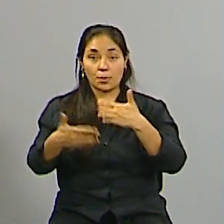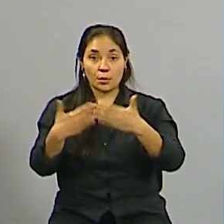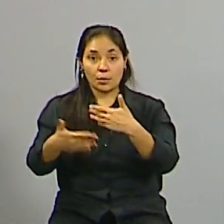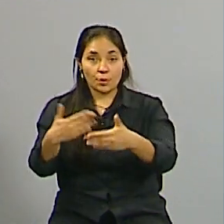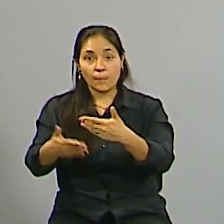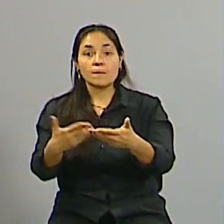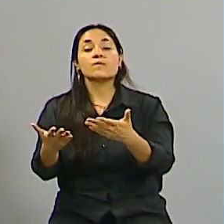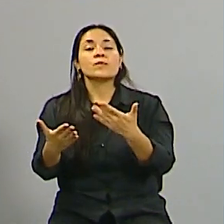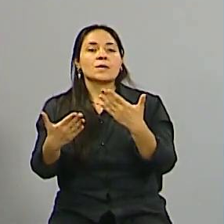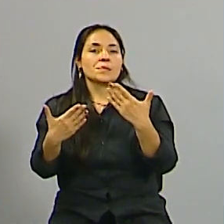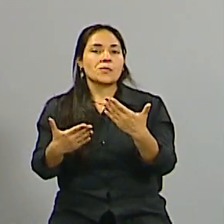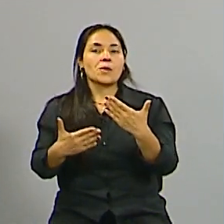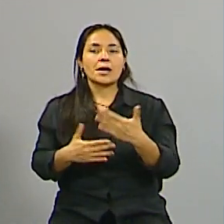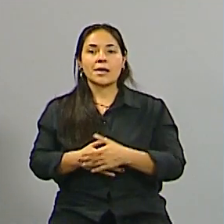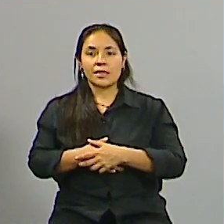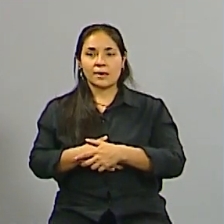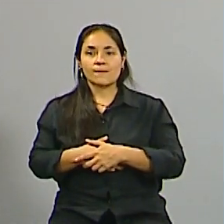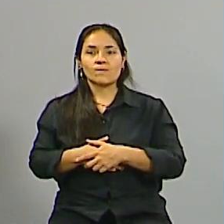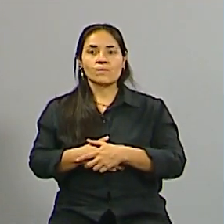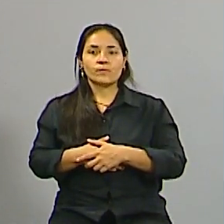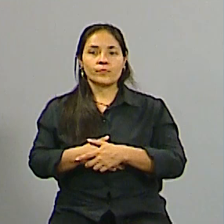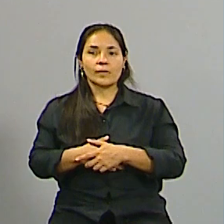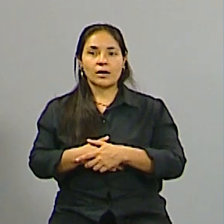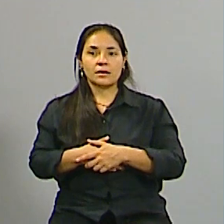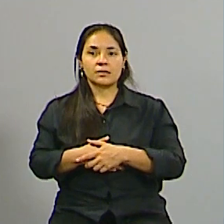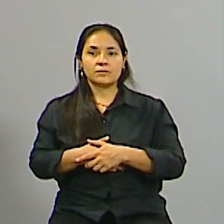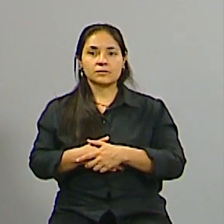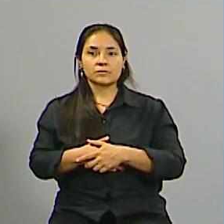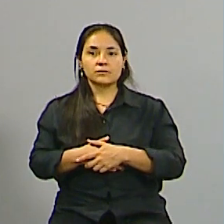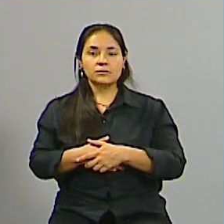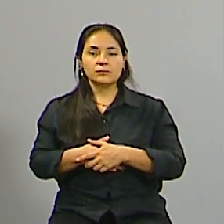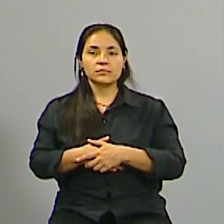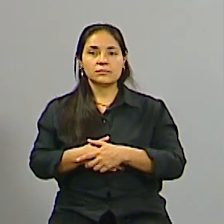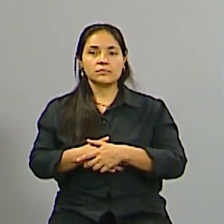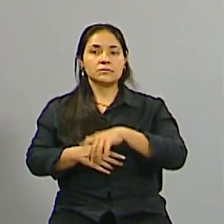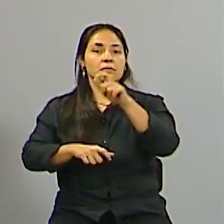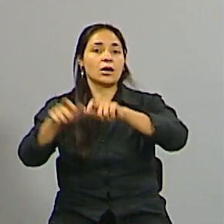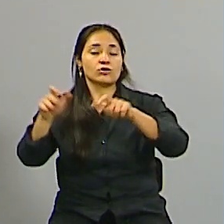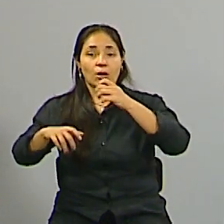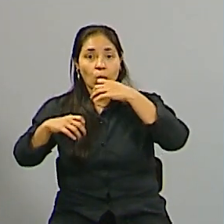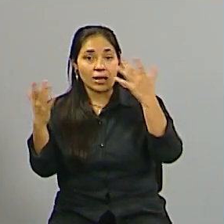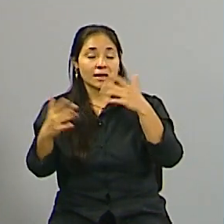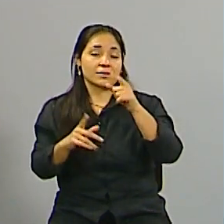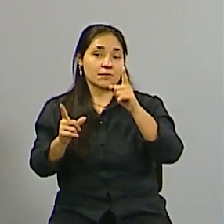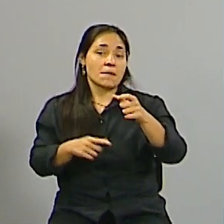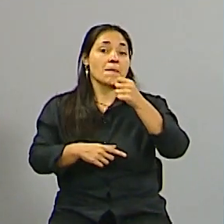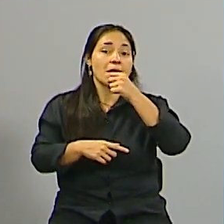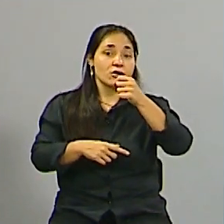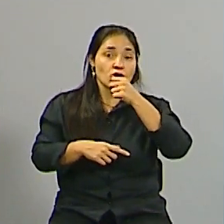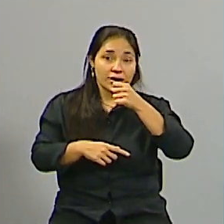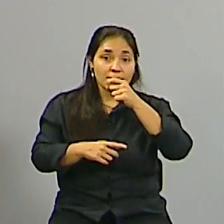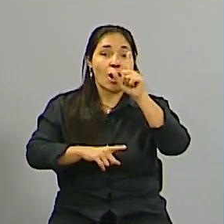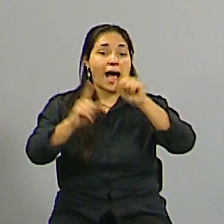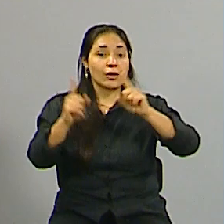transitamos. Eso nos permitió, contra cualquier pronóstico que daba cualquier persona, incluso el periodismo muy puntualmente, algunos